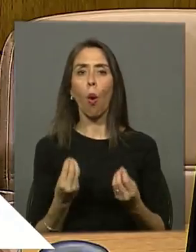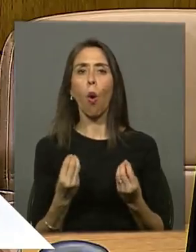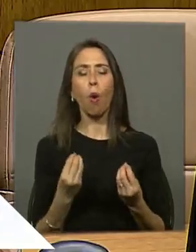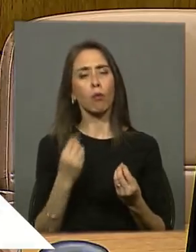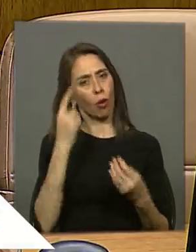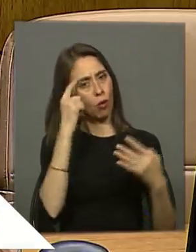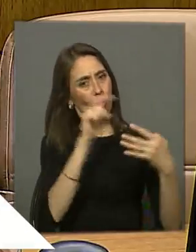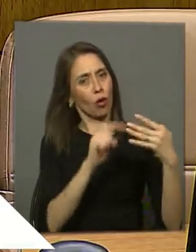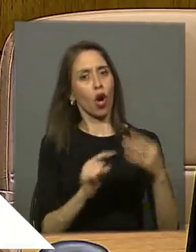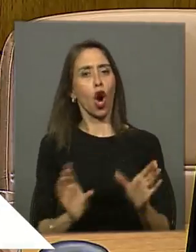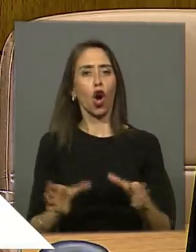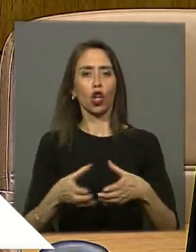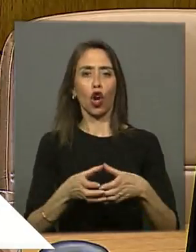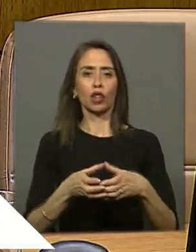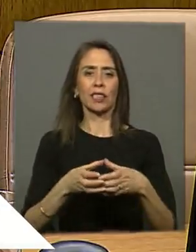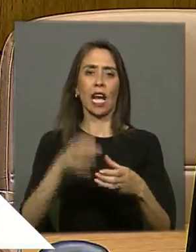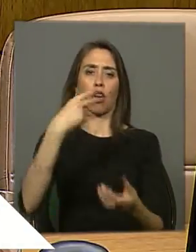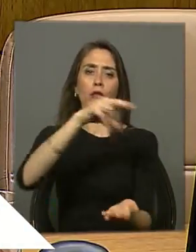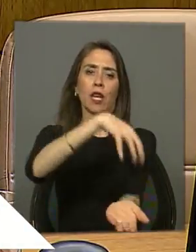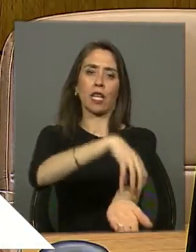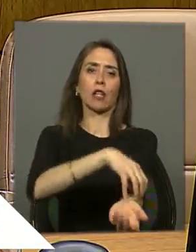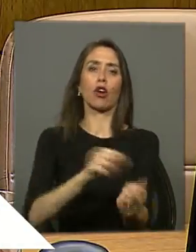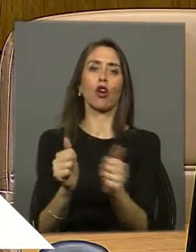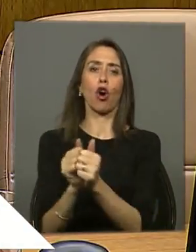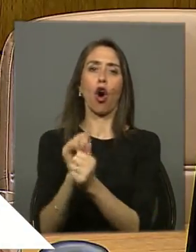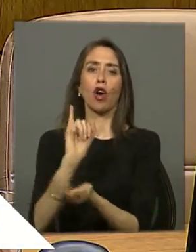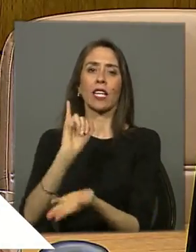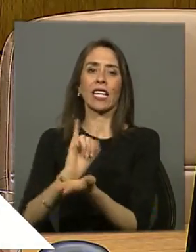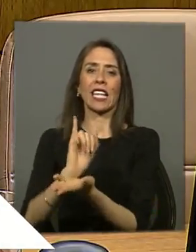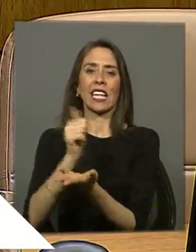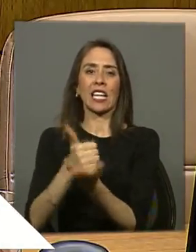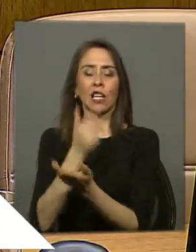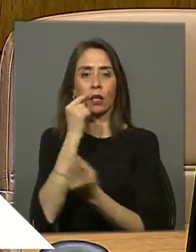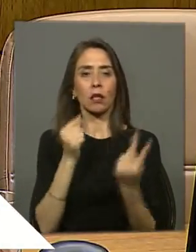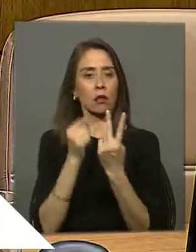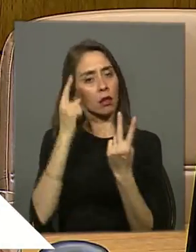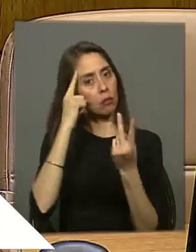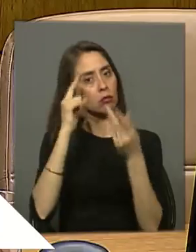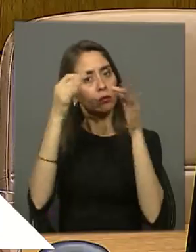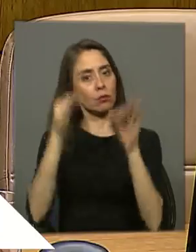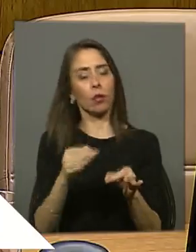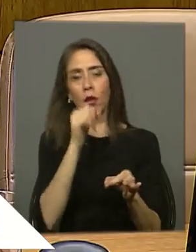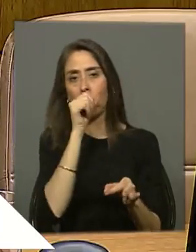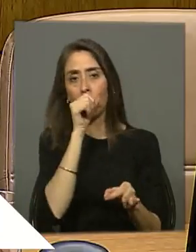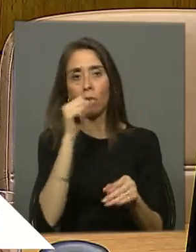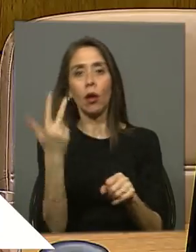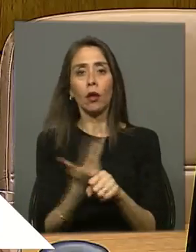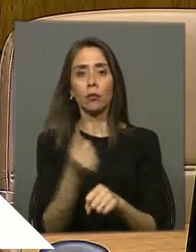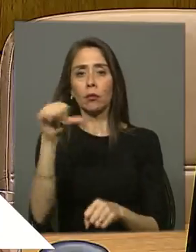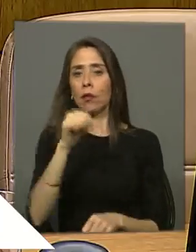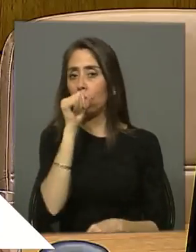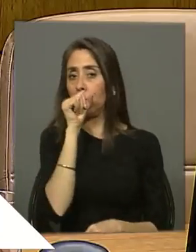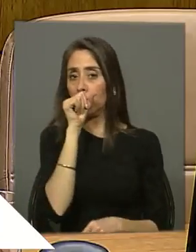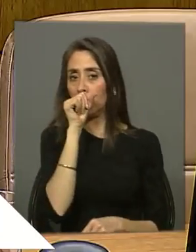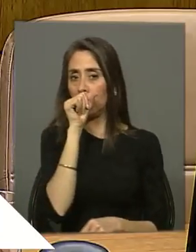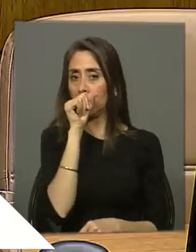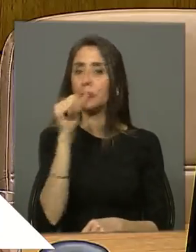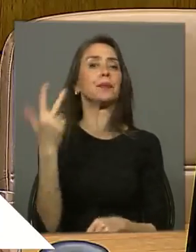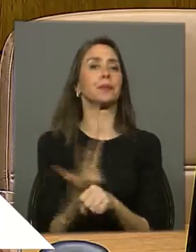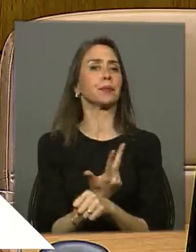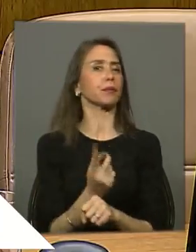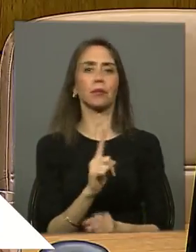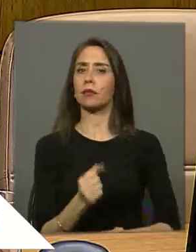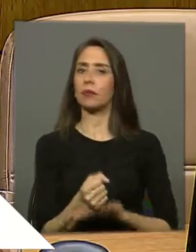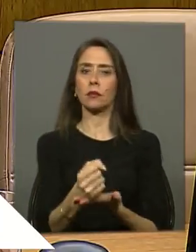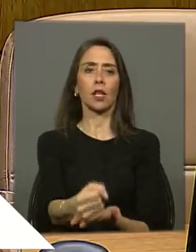criterios en el consejo regional junto con el intendente deciden y perjudican de esta manera no se ayuda